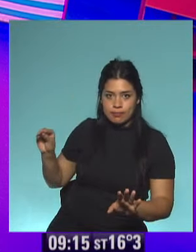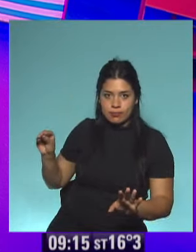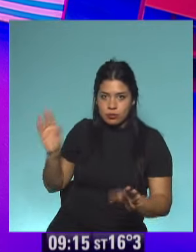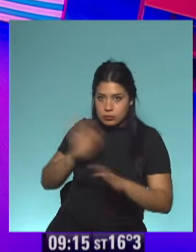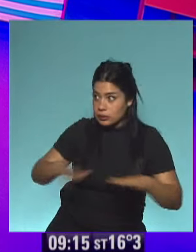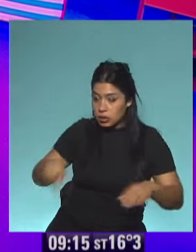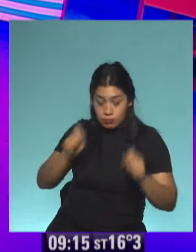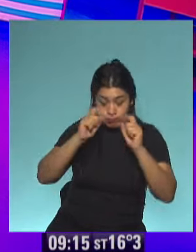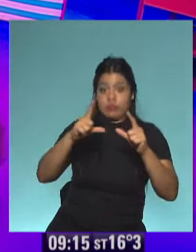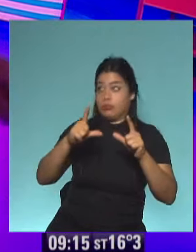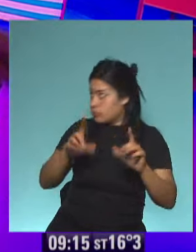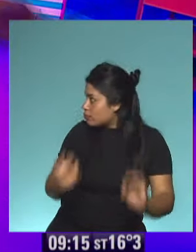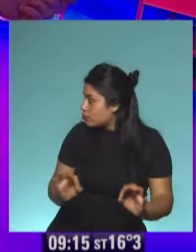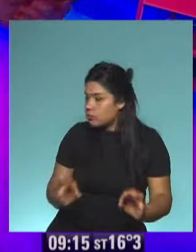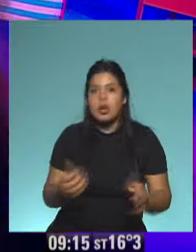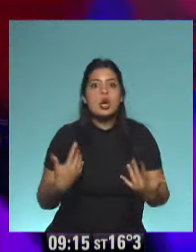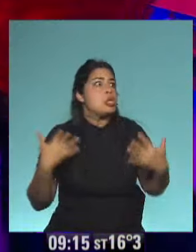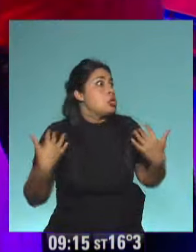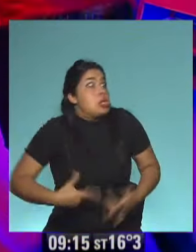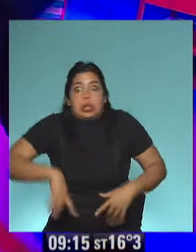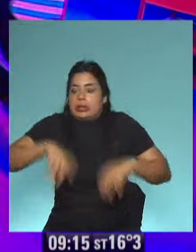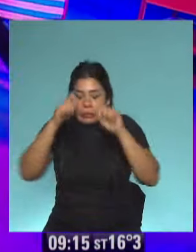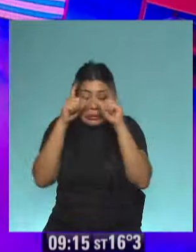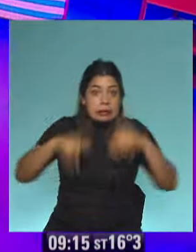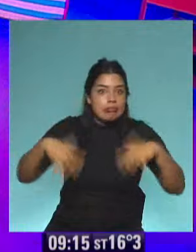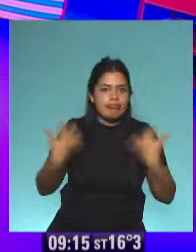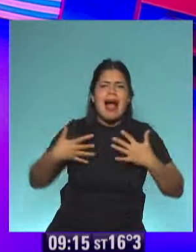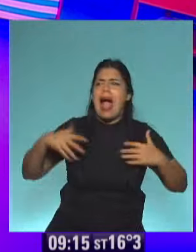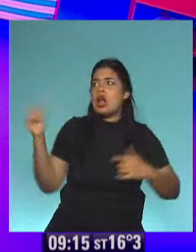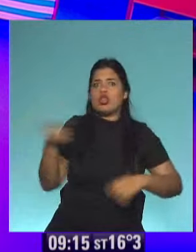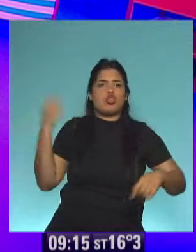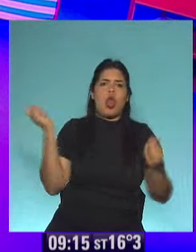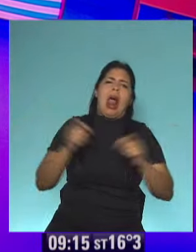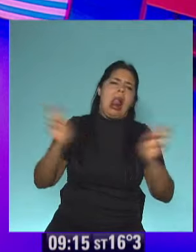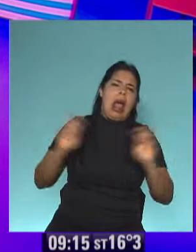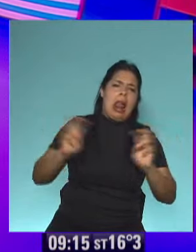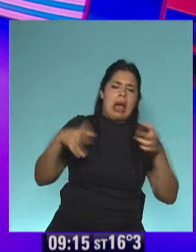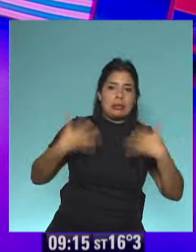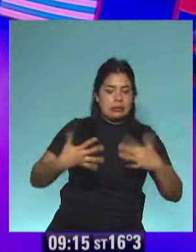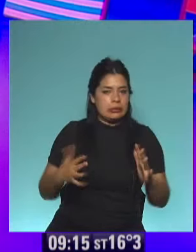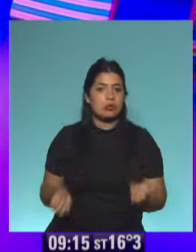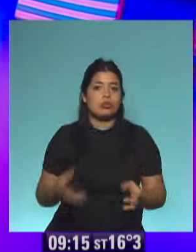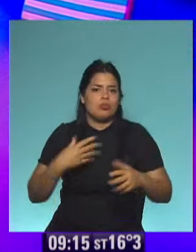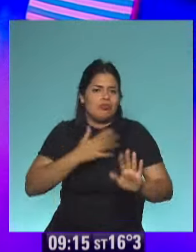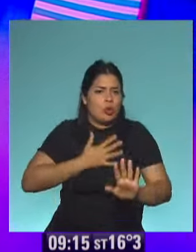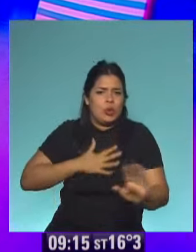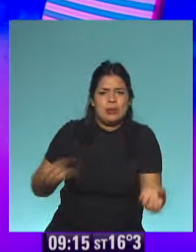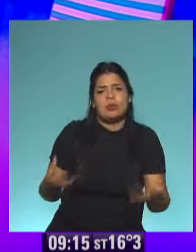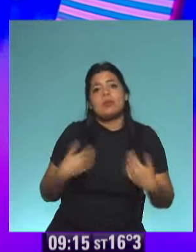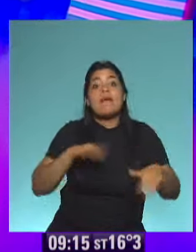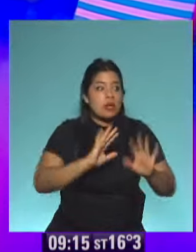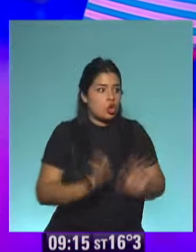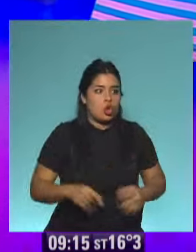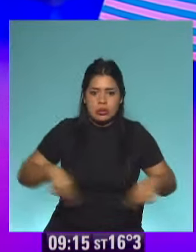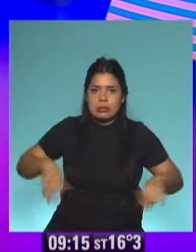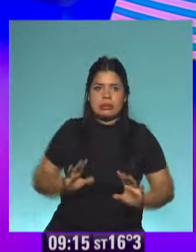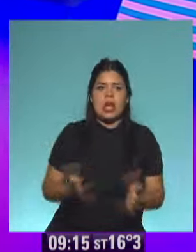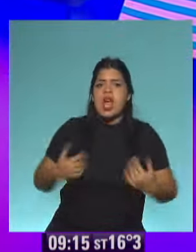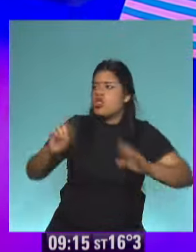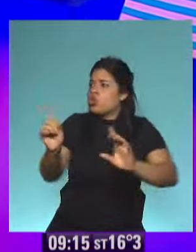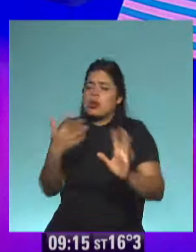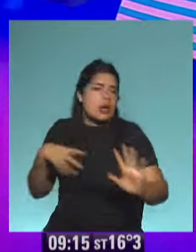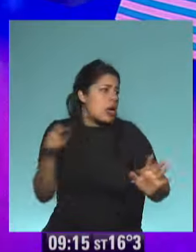Chicos. ¡Despertaron! De la cocina se despertó. ¡Ay, que hicimos tanto ruido que los despertamos, pobrecito! Acomoda todo. ¿Estás preparada? Dale, vamos. ¡Ay, no!